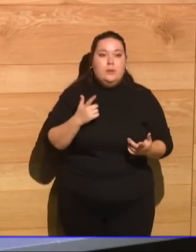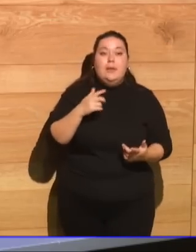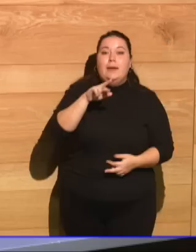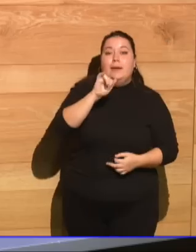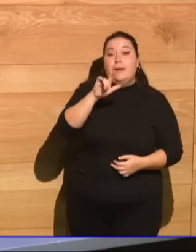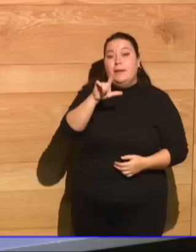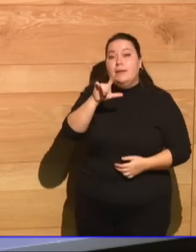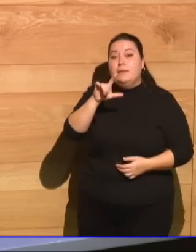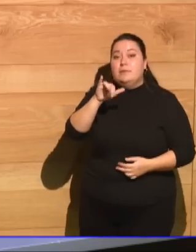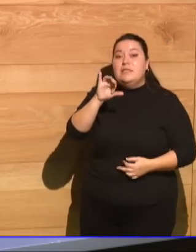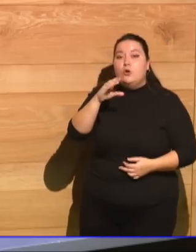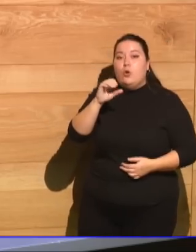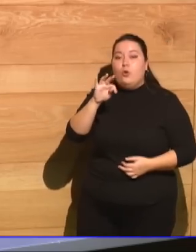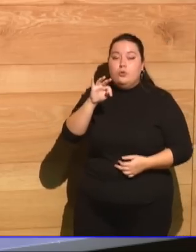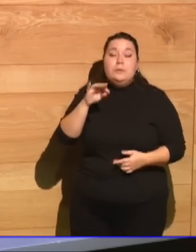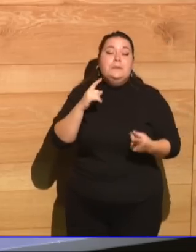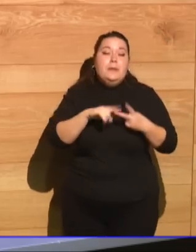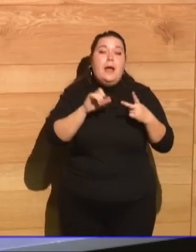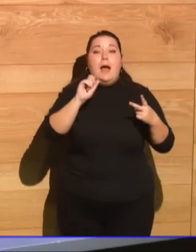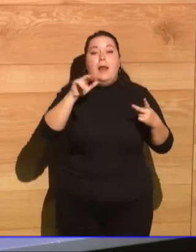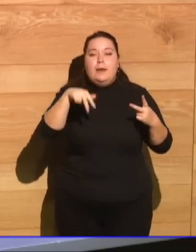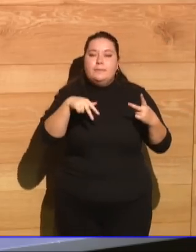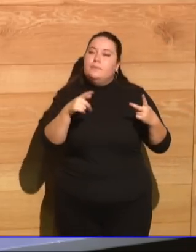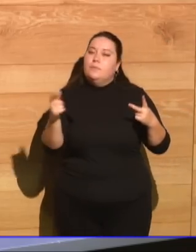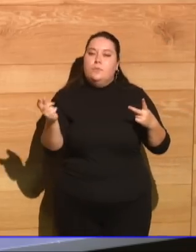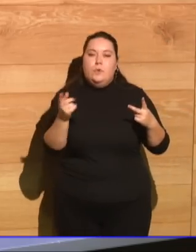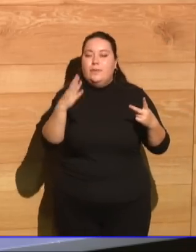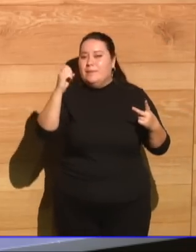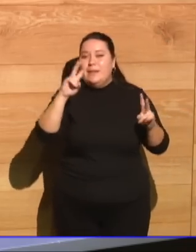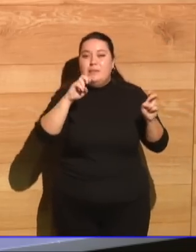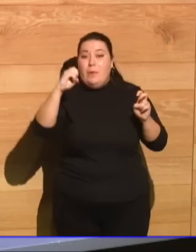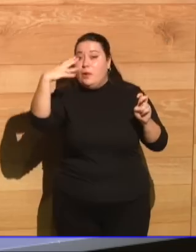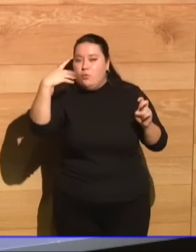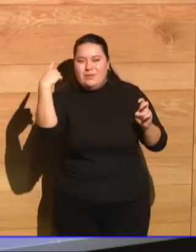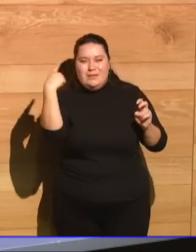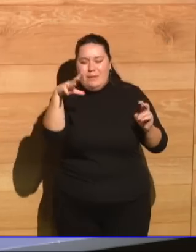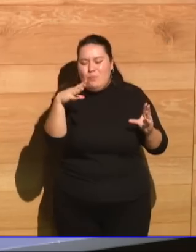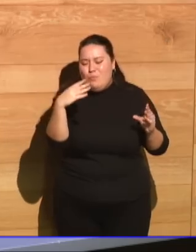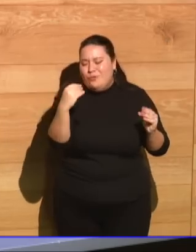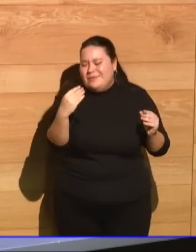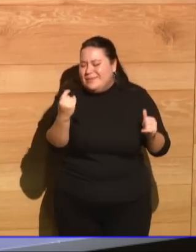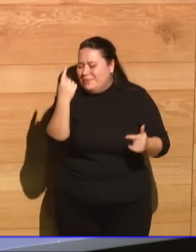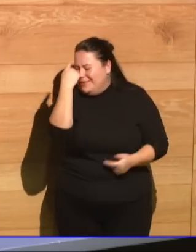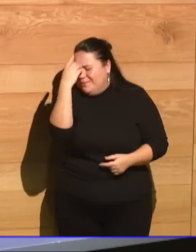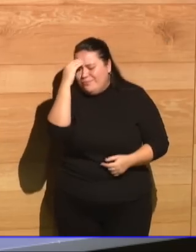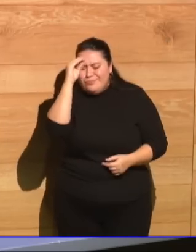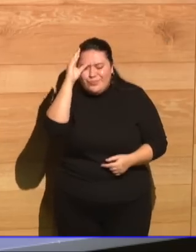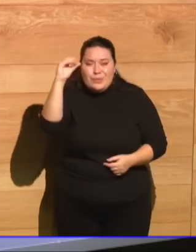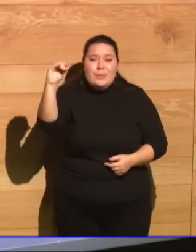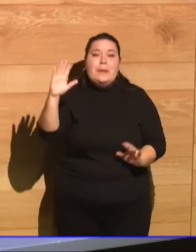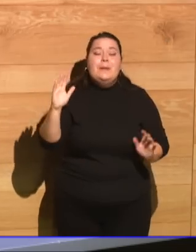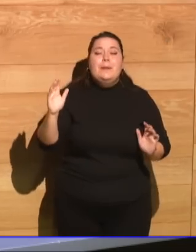Scott y Alan Parker saben muchísimo más de luz. Saben muchísimo más de luz ellos. Es